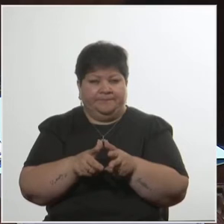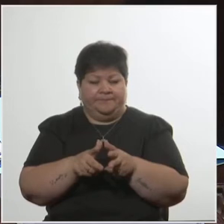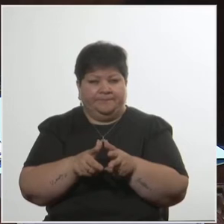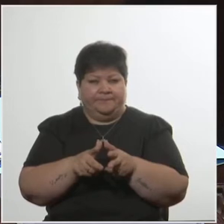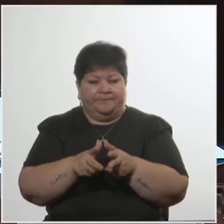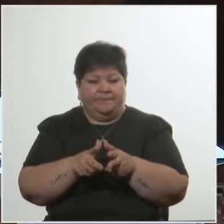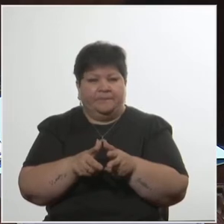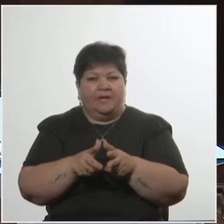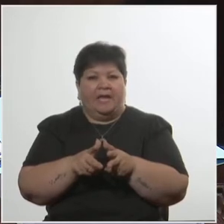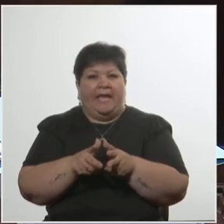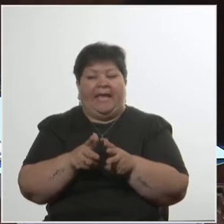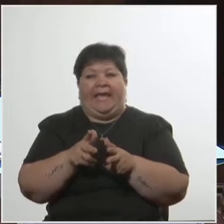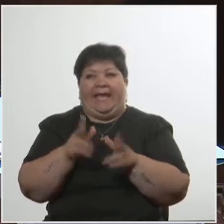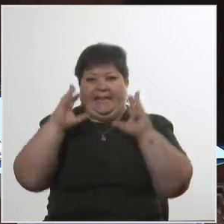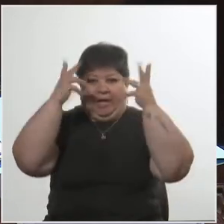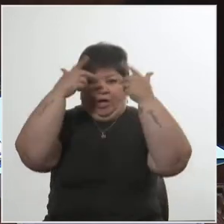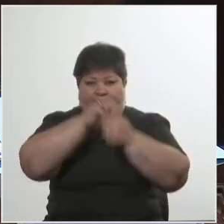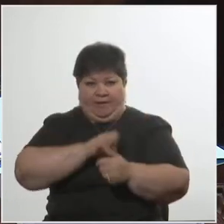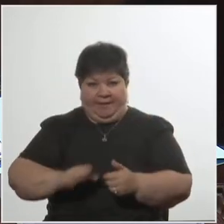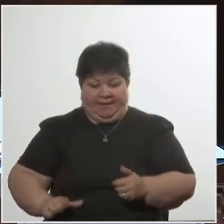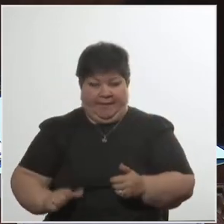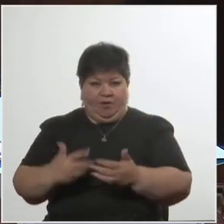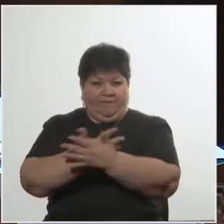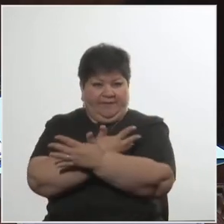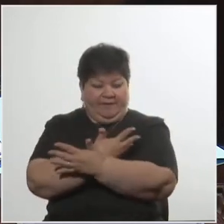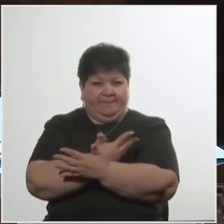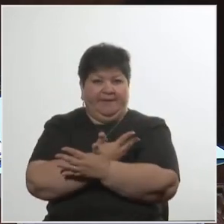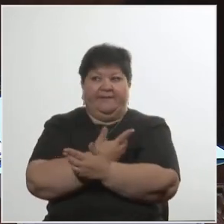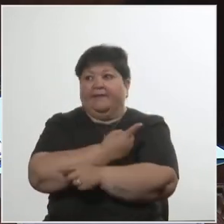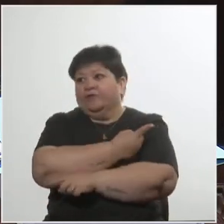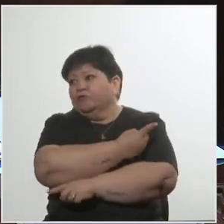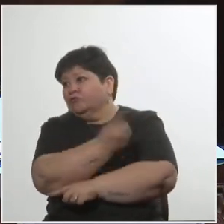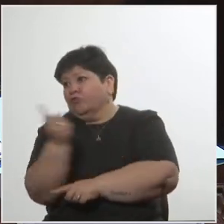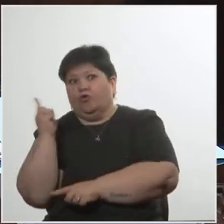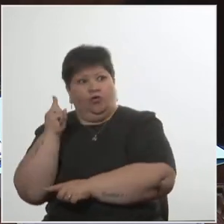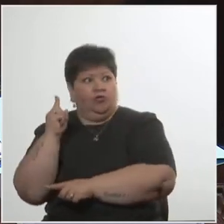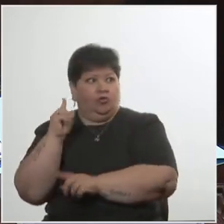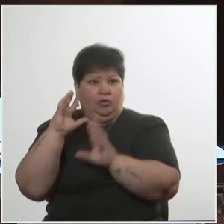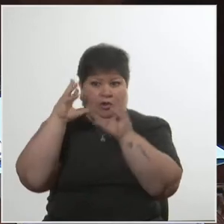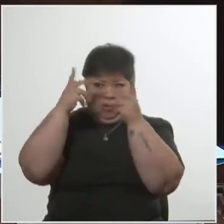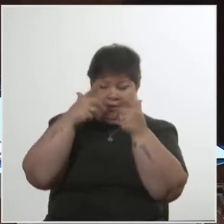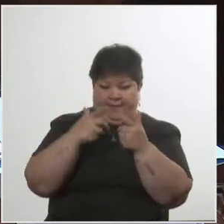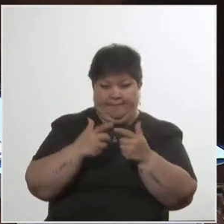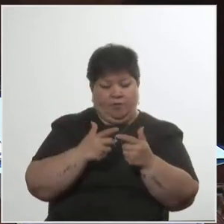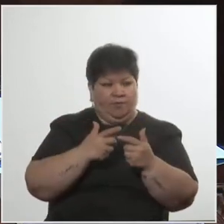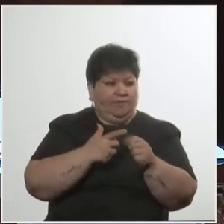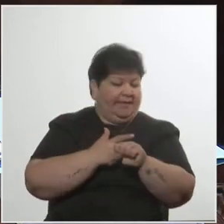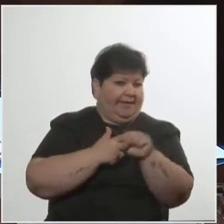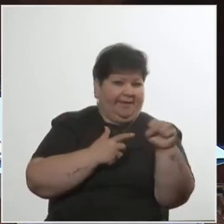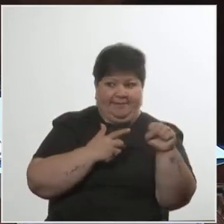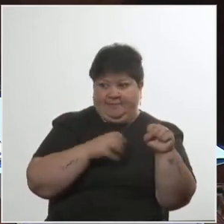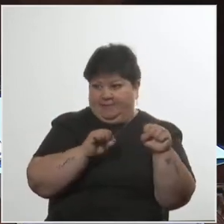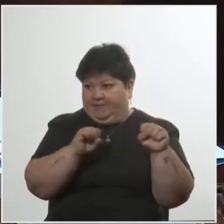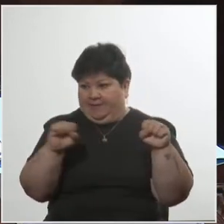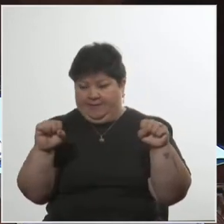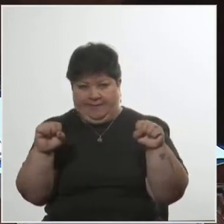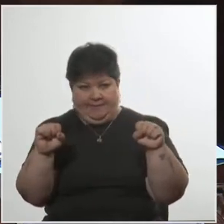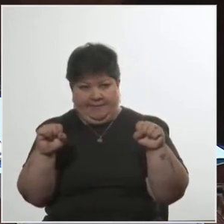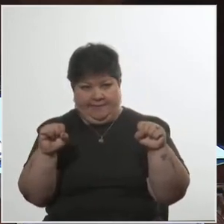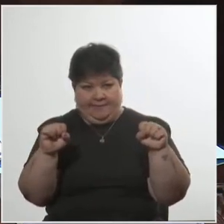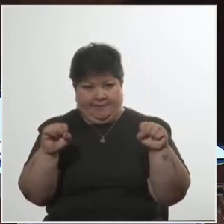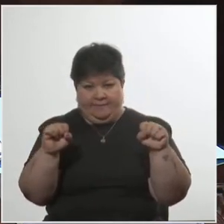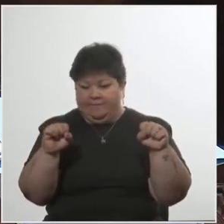es que el terrorismo de estado y las víctimas de todos los otros terrorismos privados de ultraderecha de Ultra izquierda